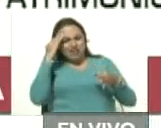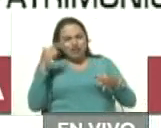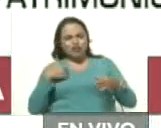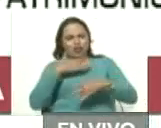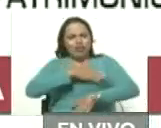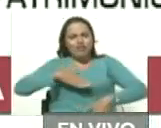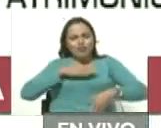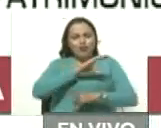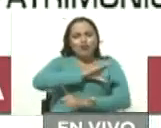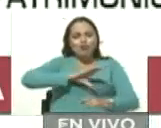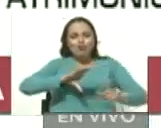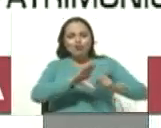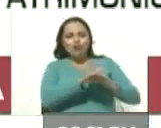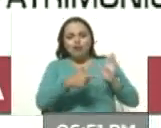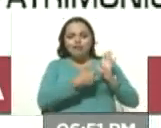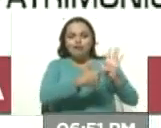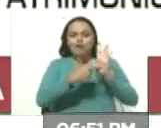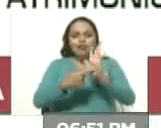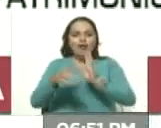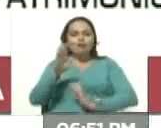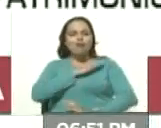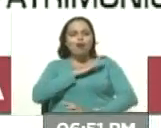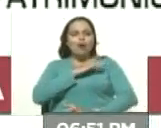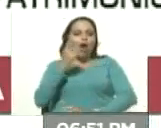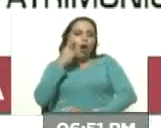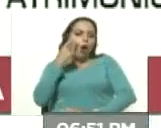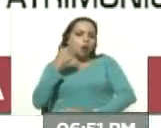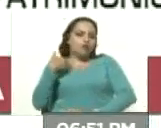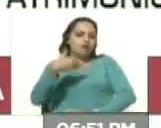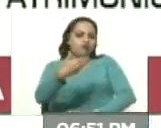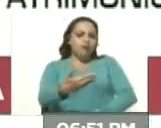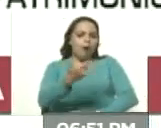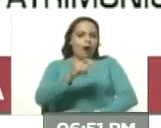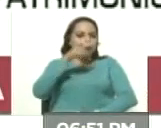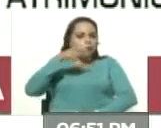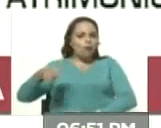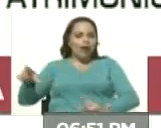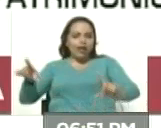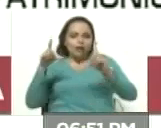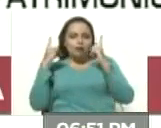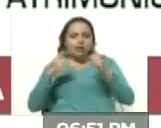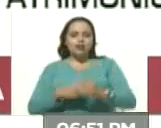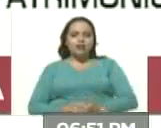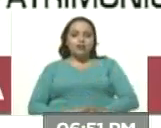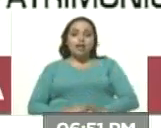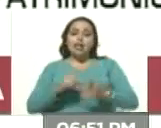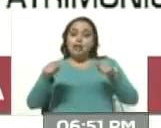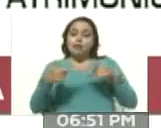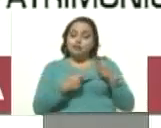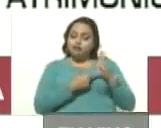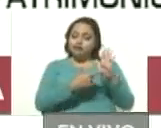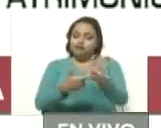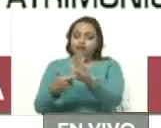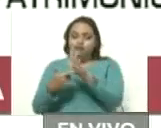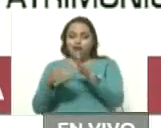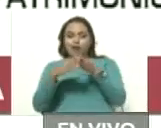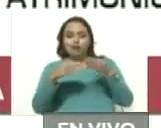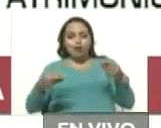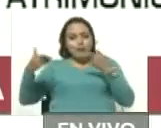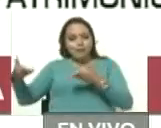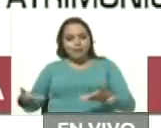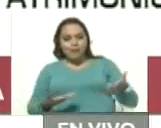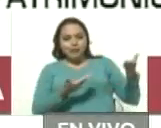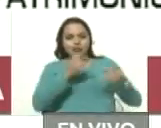la cultura nuestras manifestaciones y tradiciones que tiene nuestro pueblo de la guaira y sobre todo dar a conocer a todos nuestros invitados